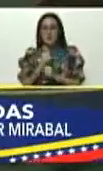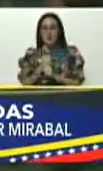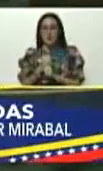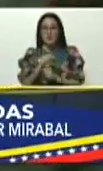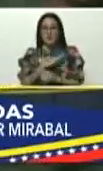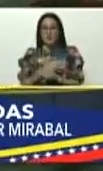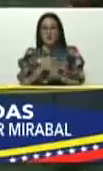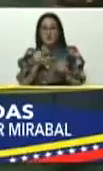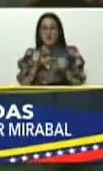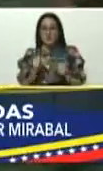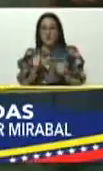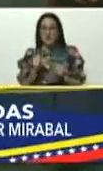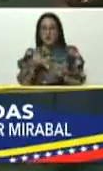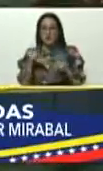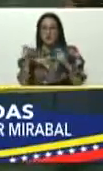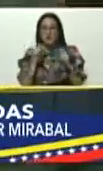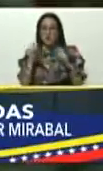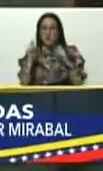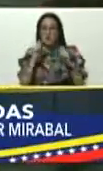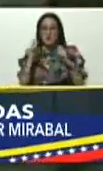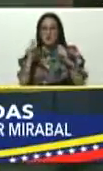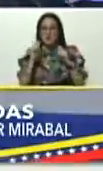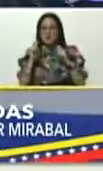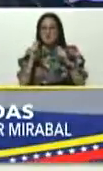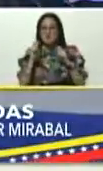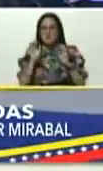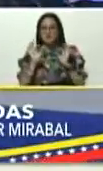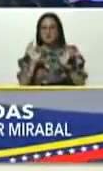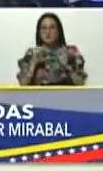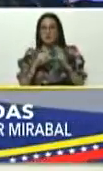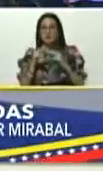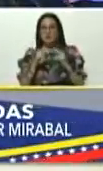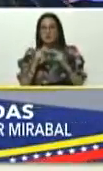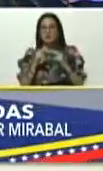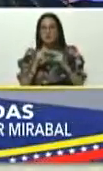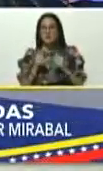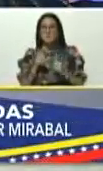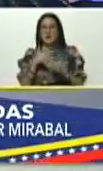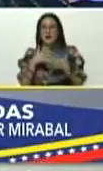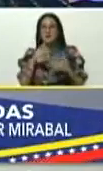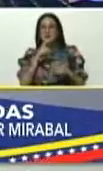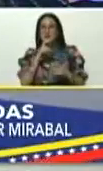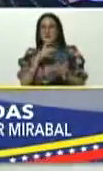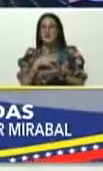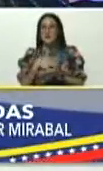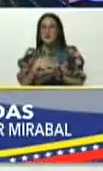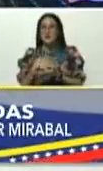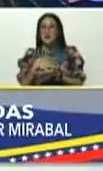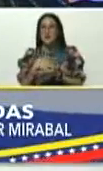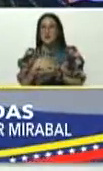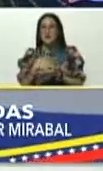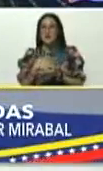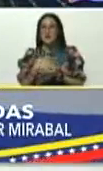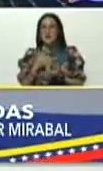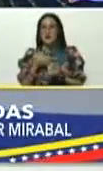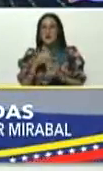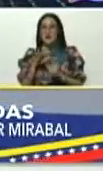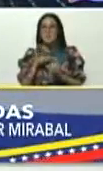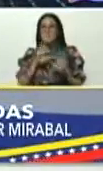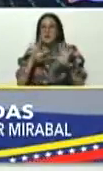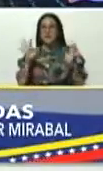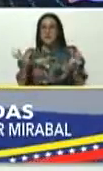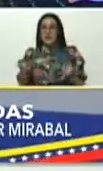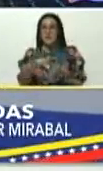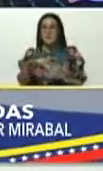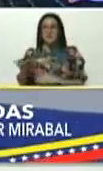el fortalecimiento del turismo, que se ha construido en medio de las más grandes dificultades, en medio de la pandemia, en medio